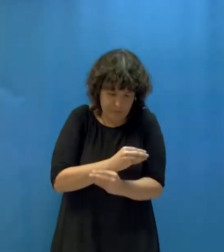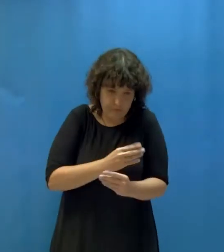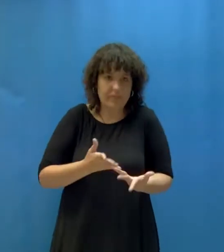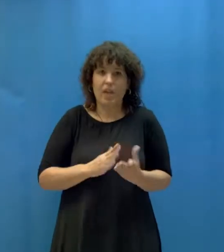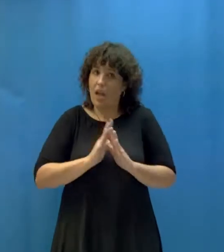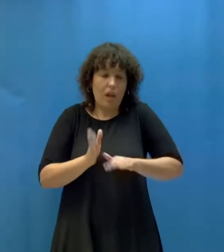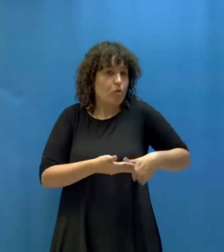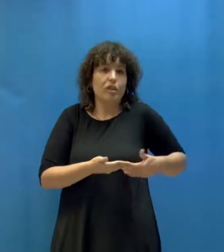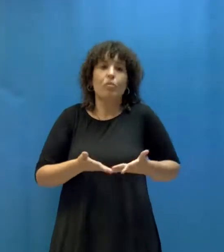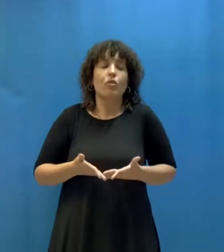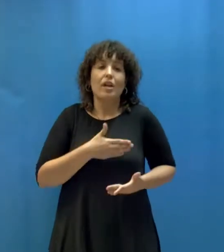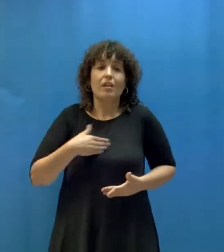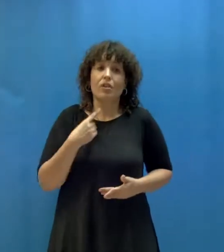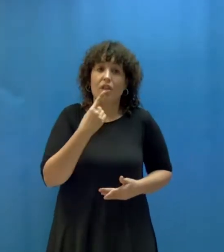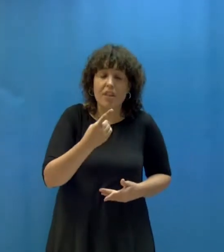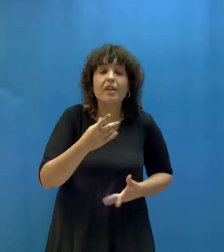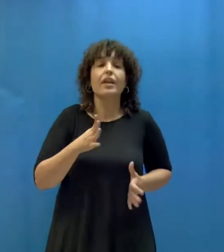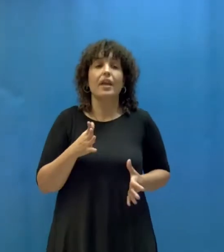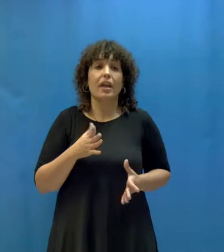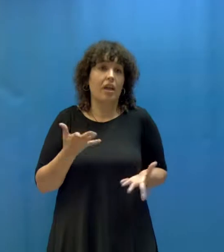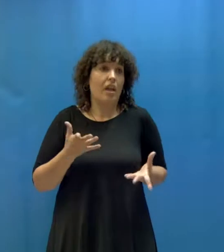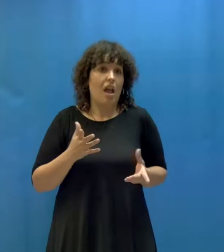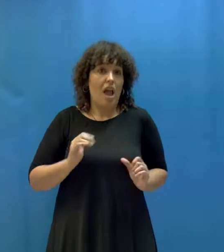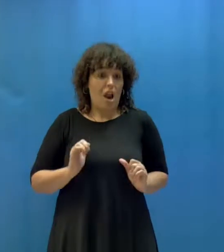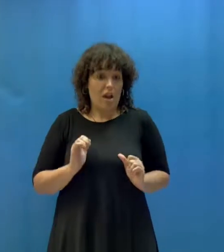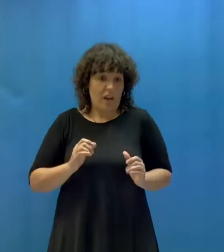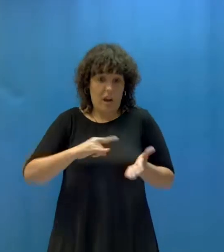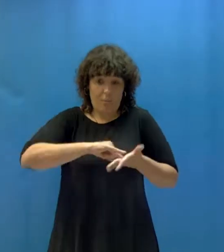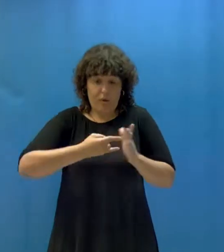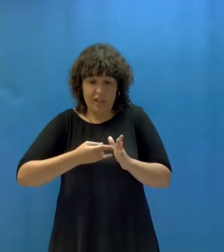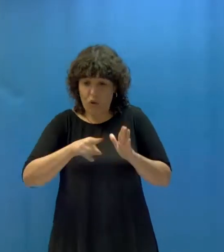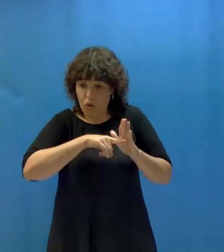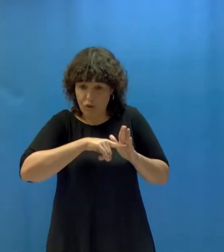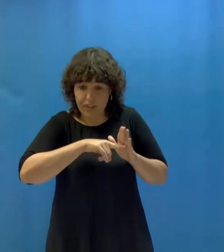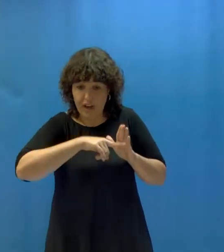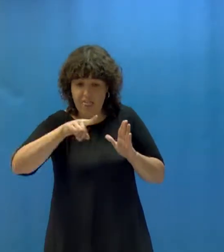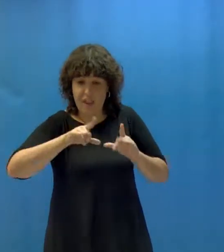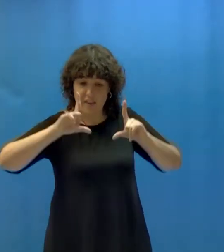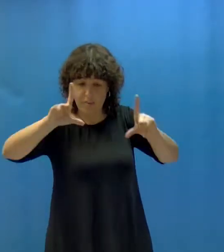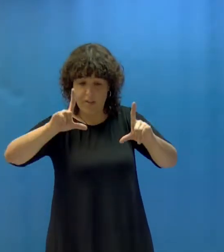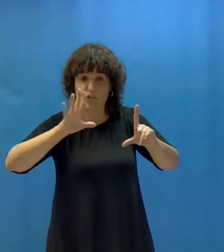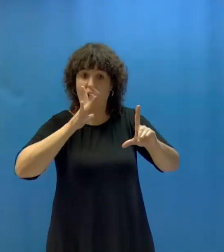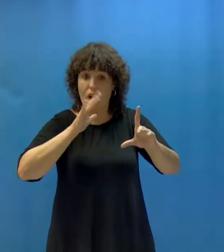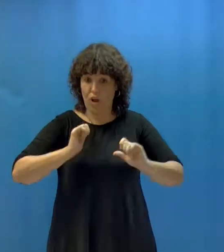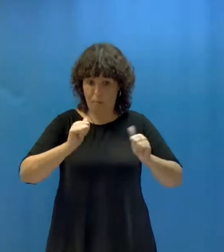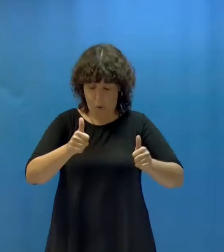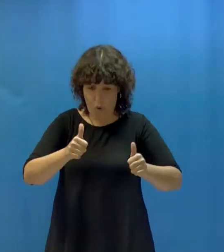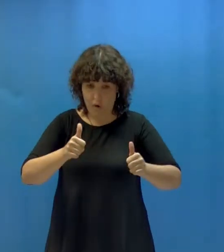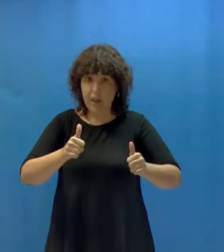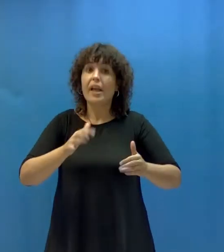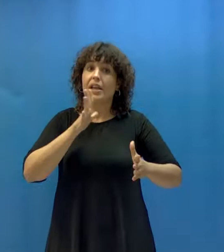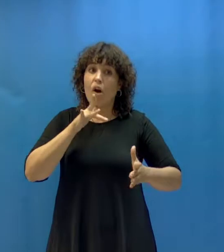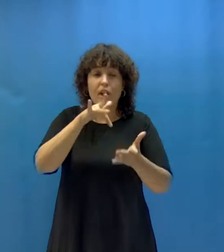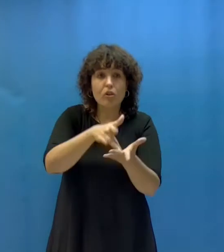decir que dado que estamos ante la aprobación inicial del proyecto de ordenanza de vados y ahora se va a abrir un periodo de